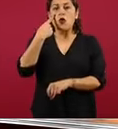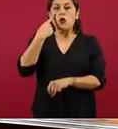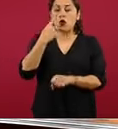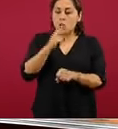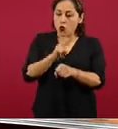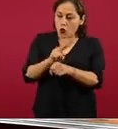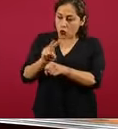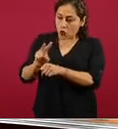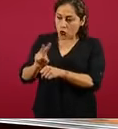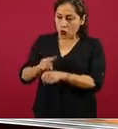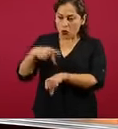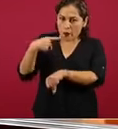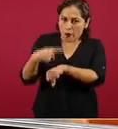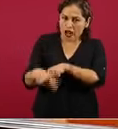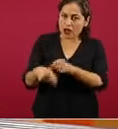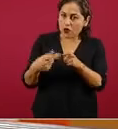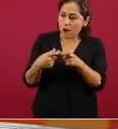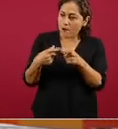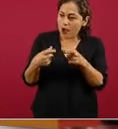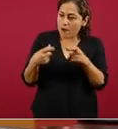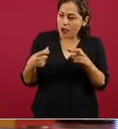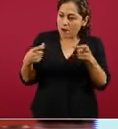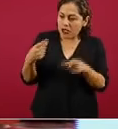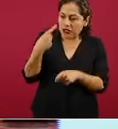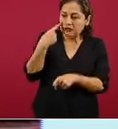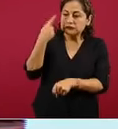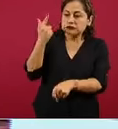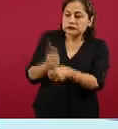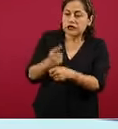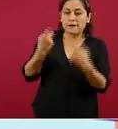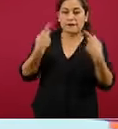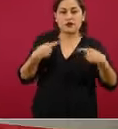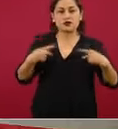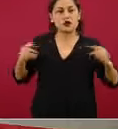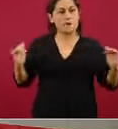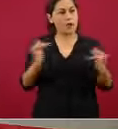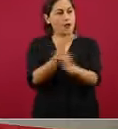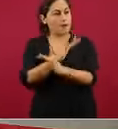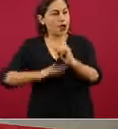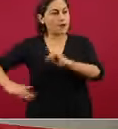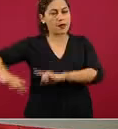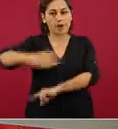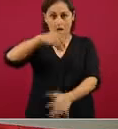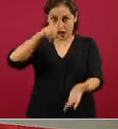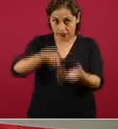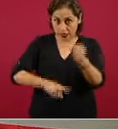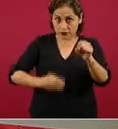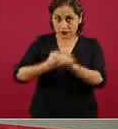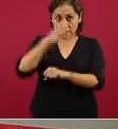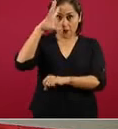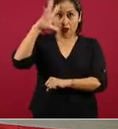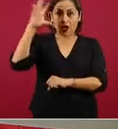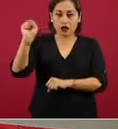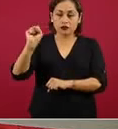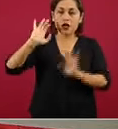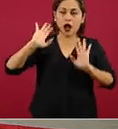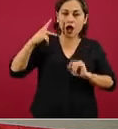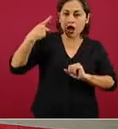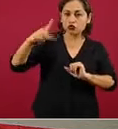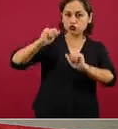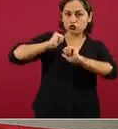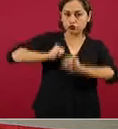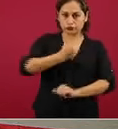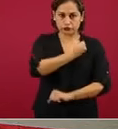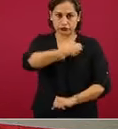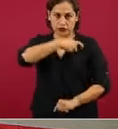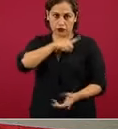del riesgo y de la movilidad a nivel de la entidad, se decidió, la autoridad